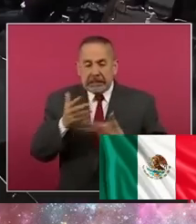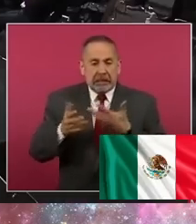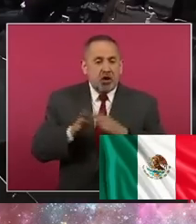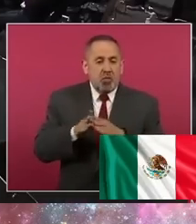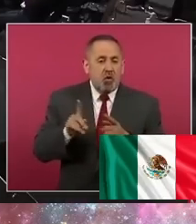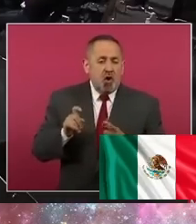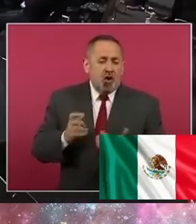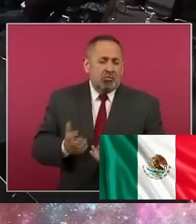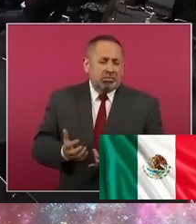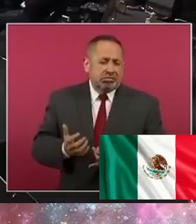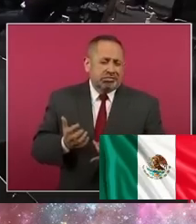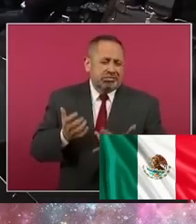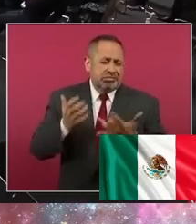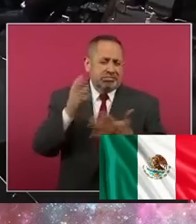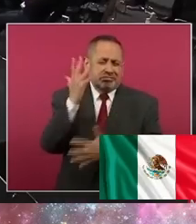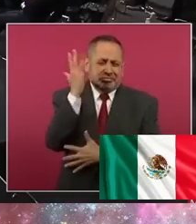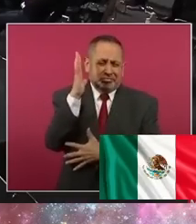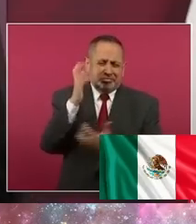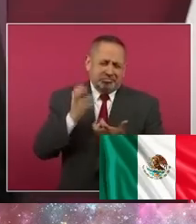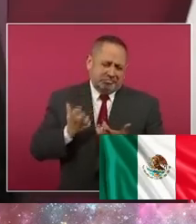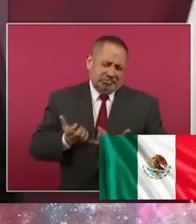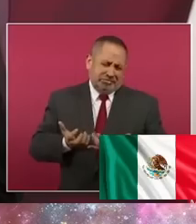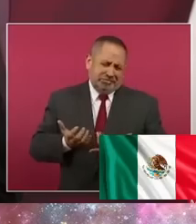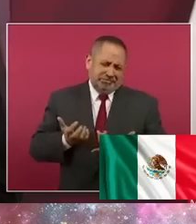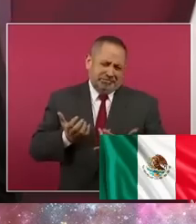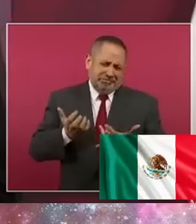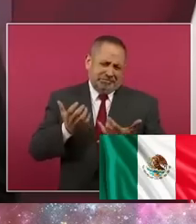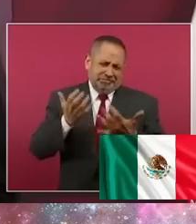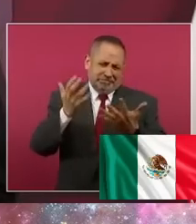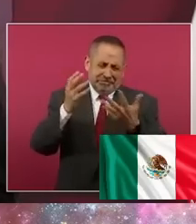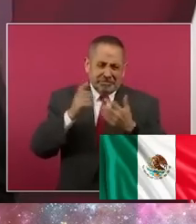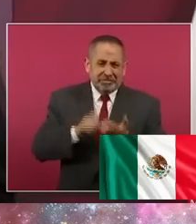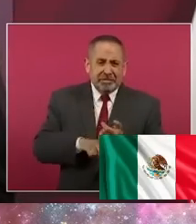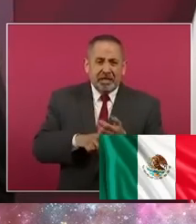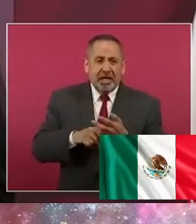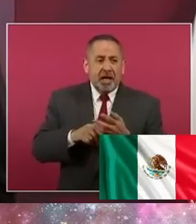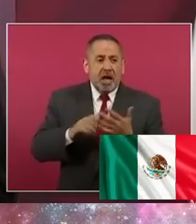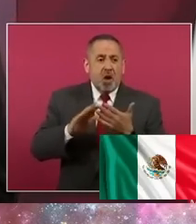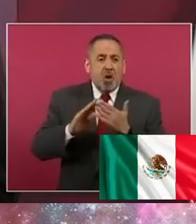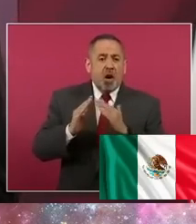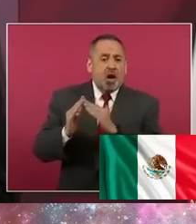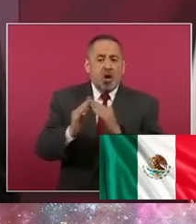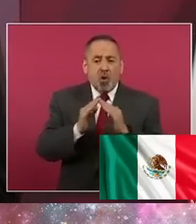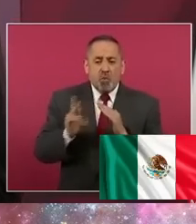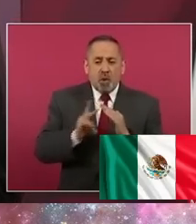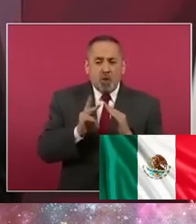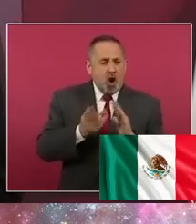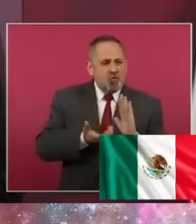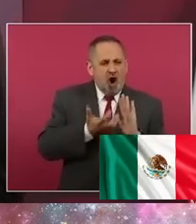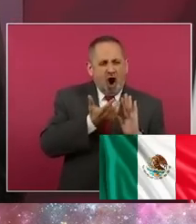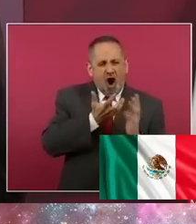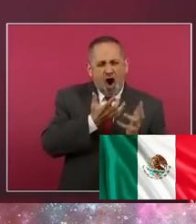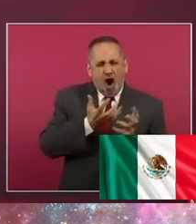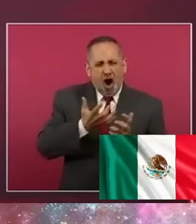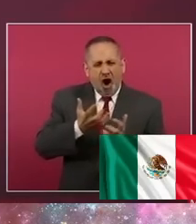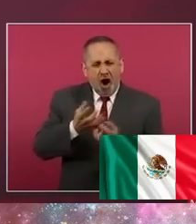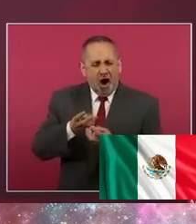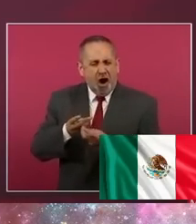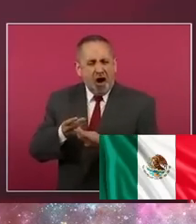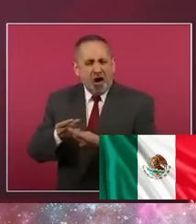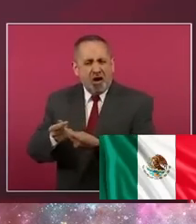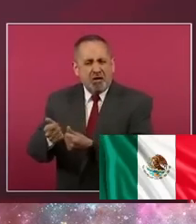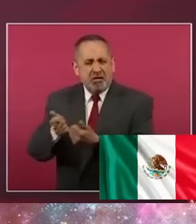incendios forestales y quema de poblados incluso también